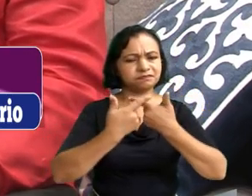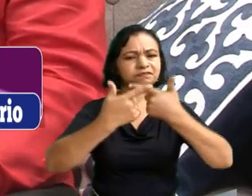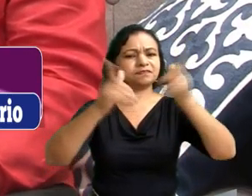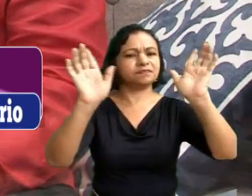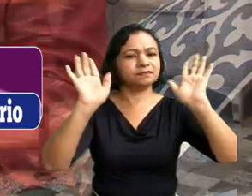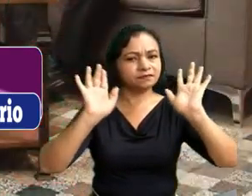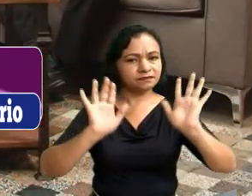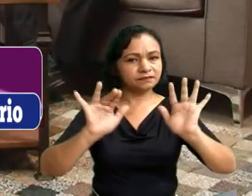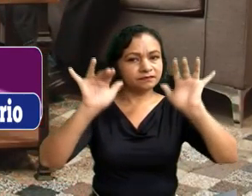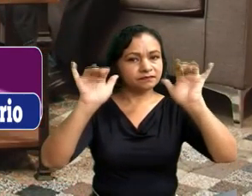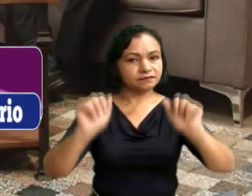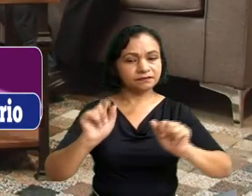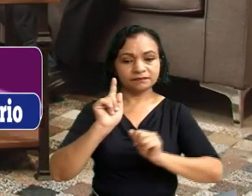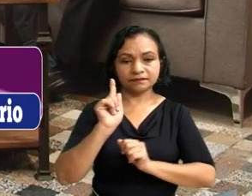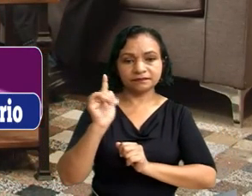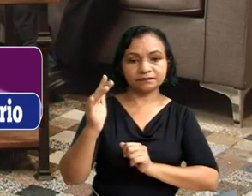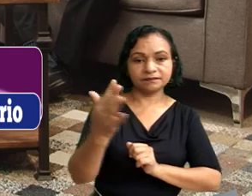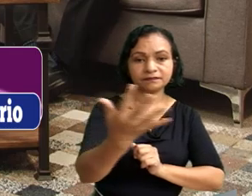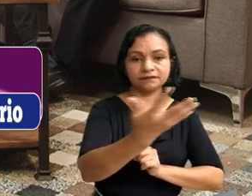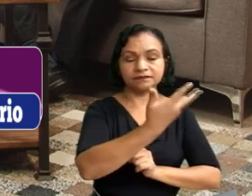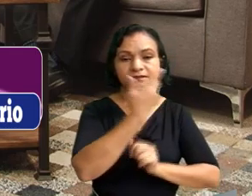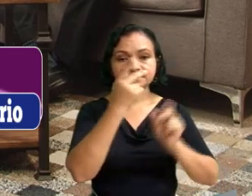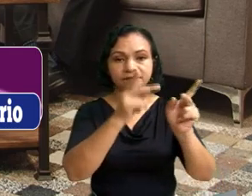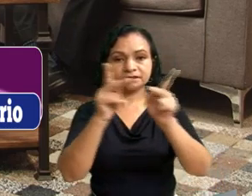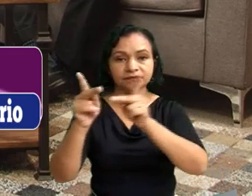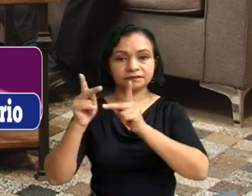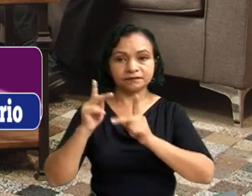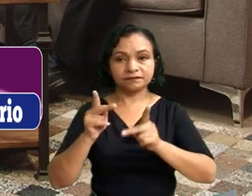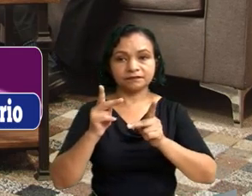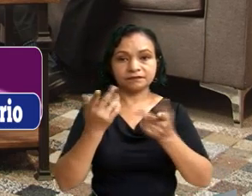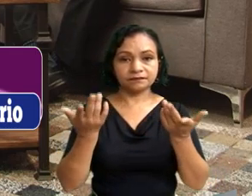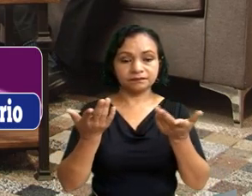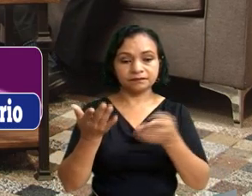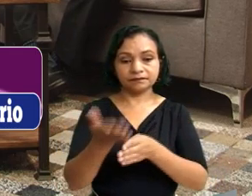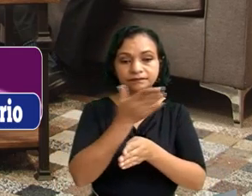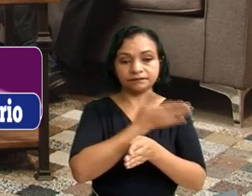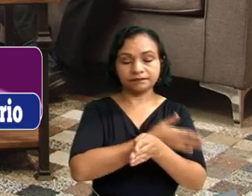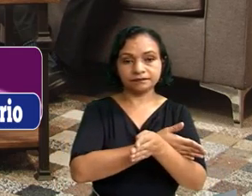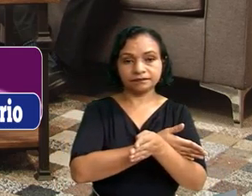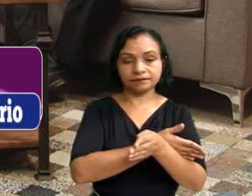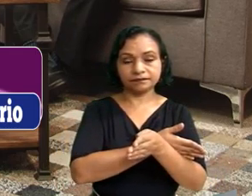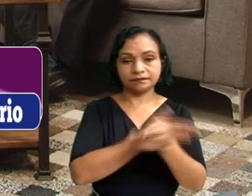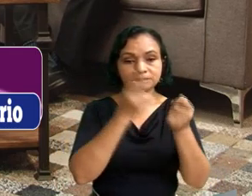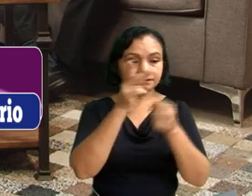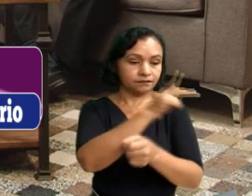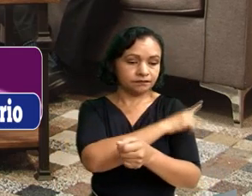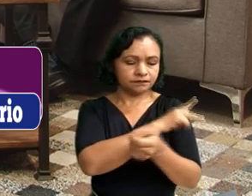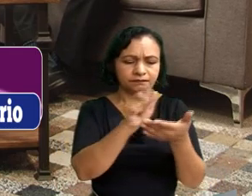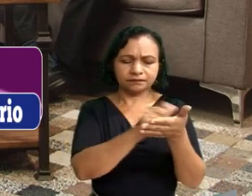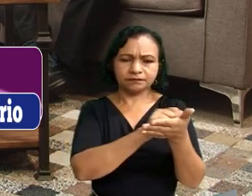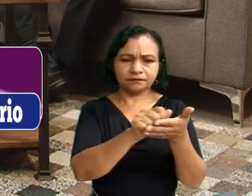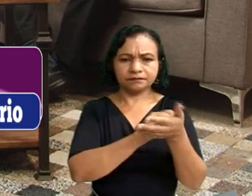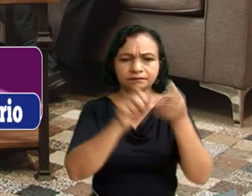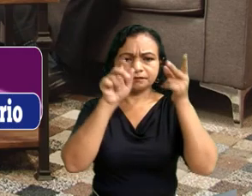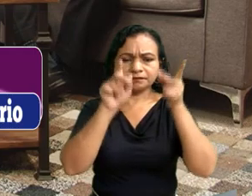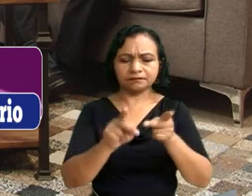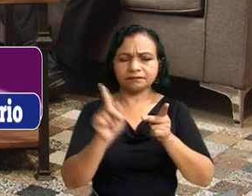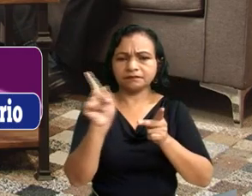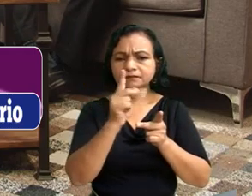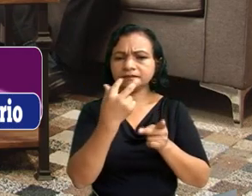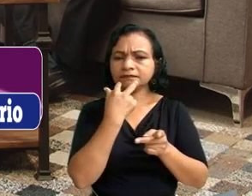pero ya todos estos se les cancelarán sus registro antecedentes penales como personas beneficiadas